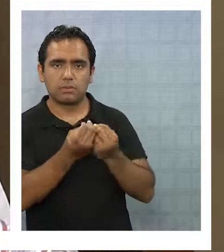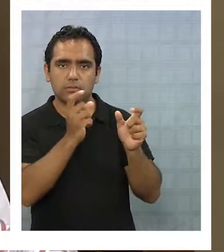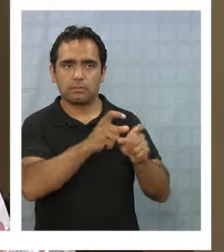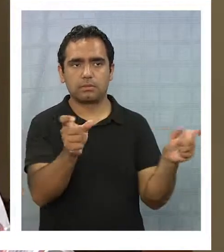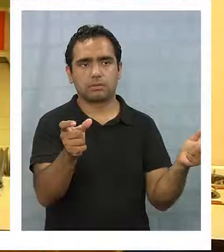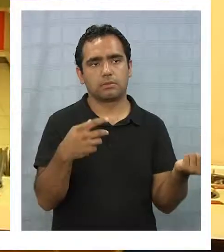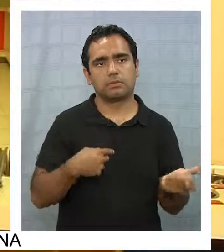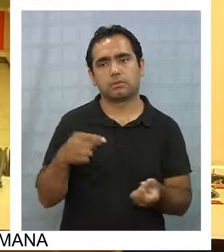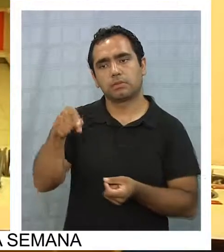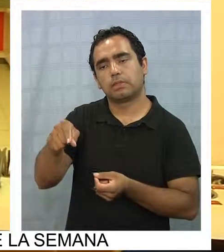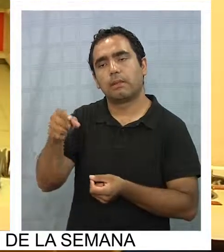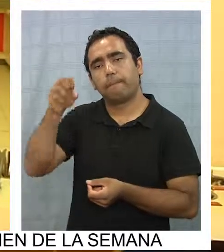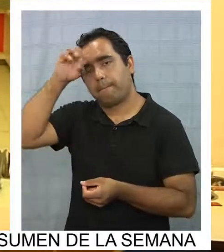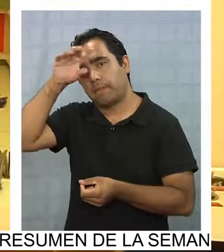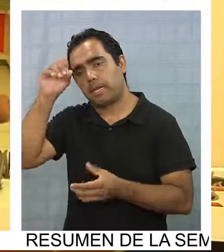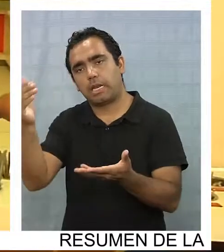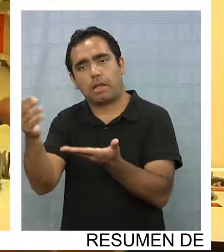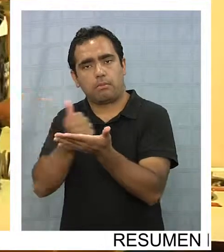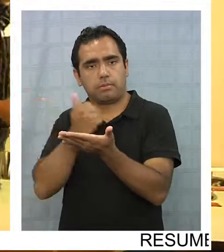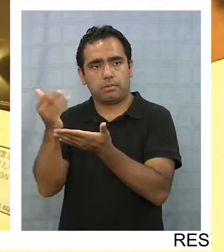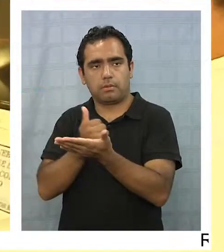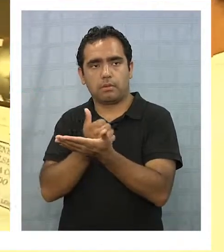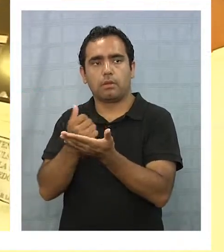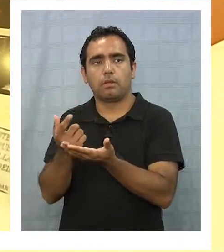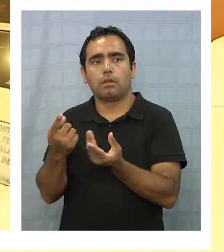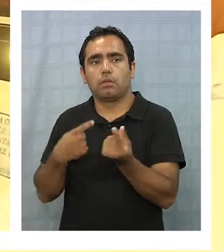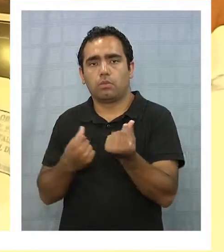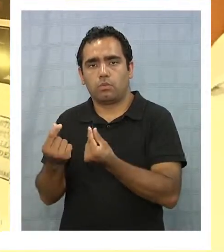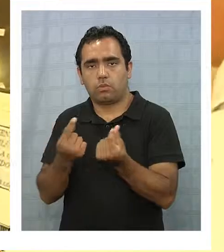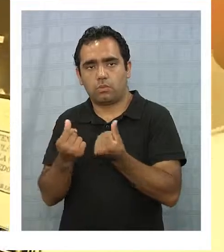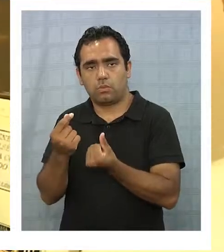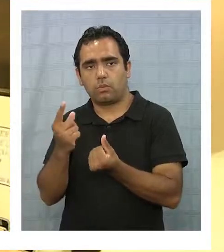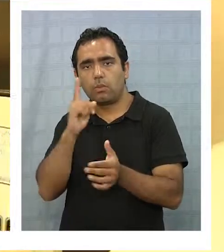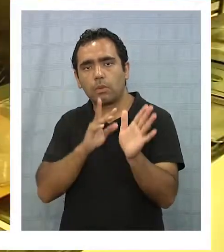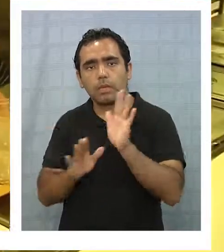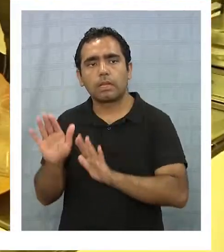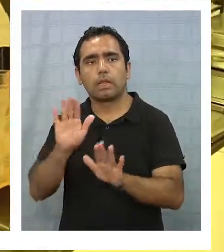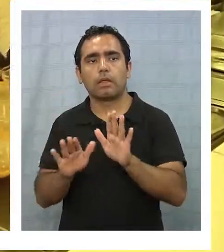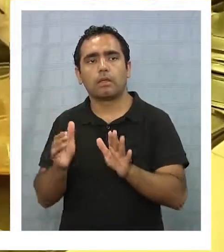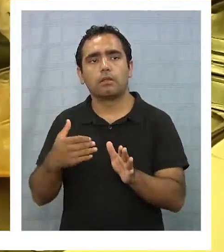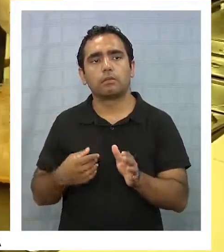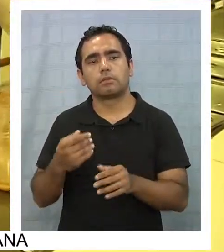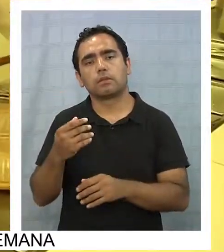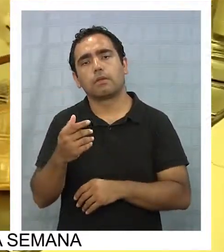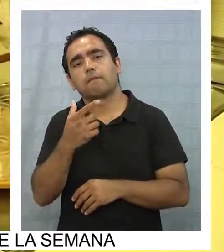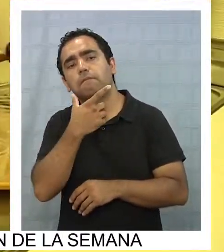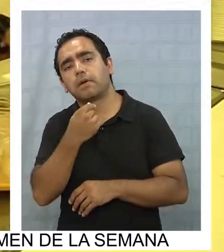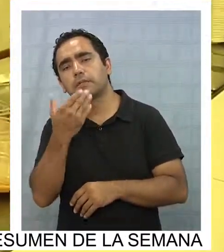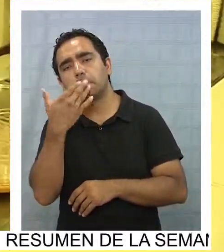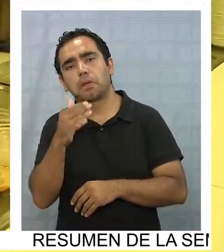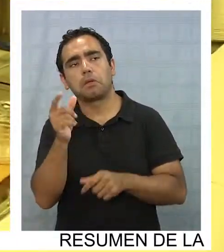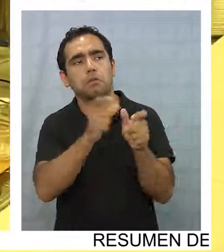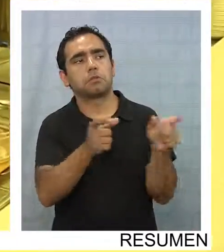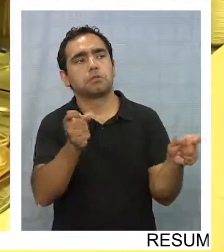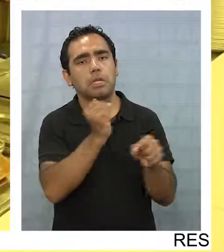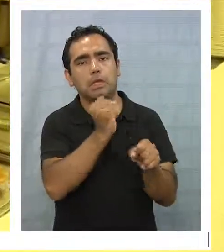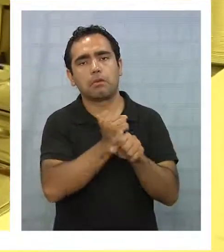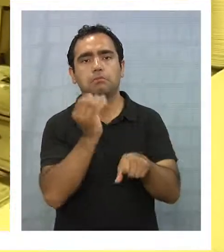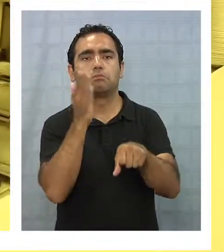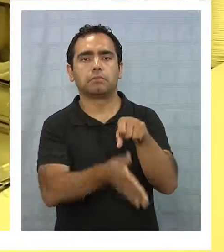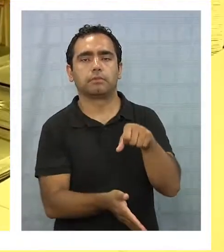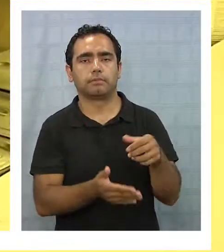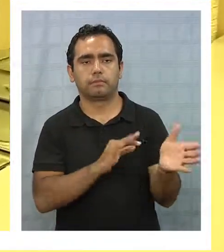minera no pierde, sino que trata de resguardar sus ganancias y cortando el hilo por la parte más delgada que viene siendo el trabajador. A